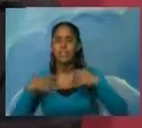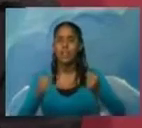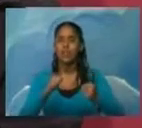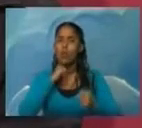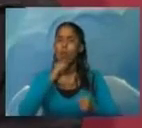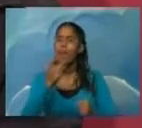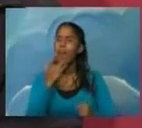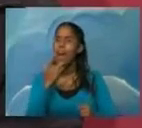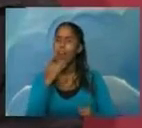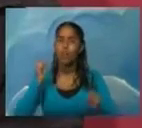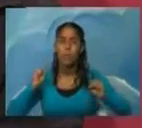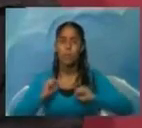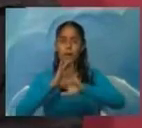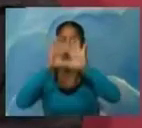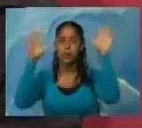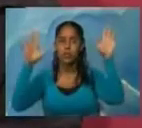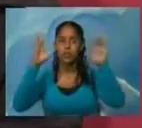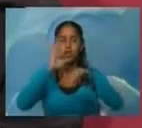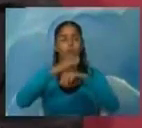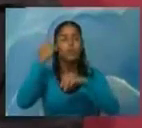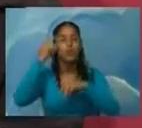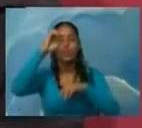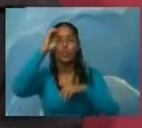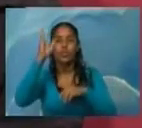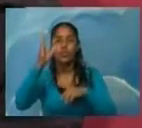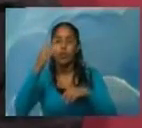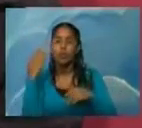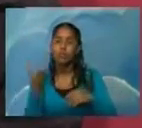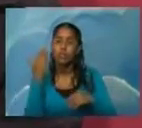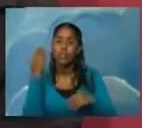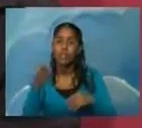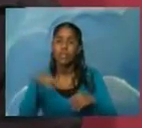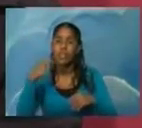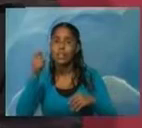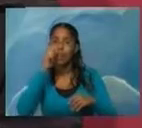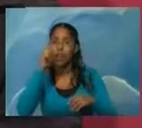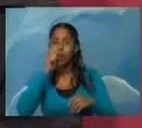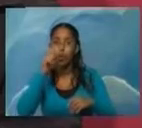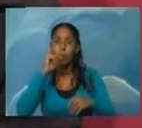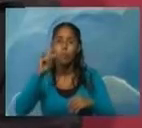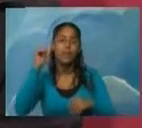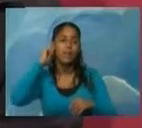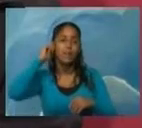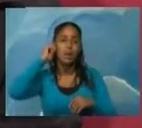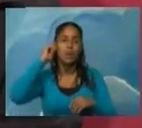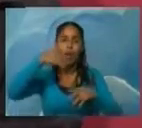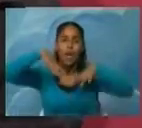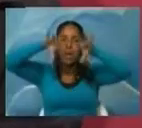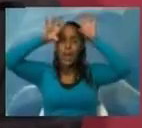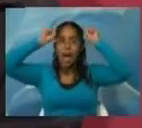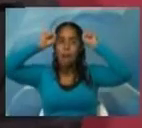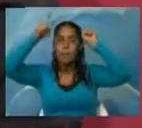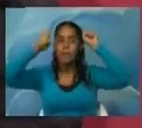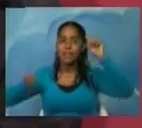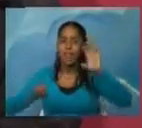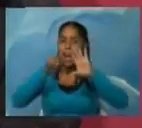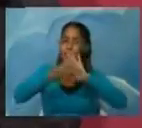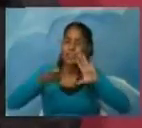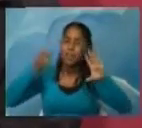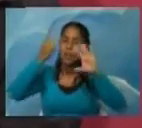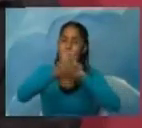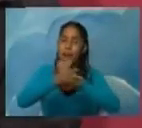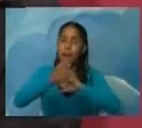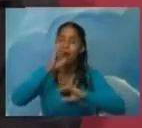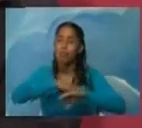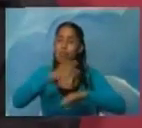algo maravilloso el diezmar, y por eso Dios se interesa en que el hombre y que la mujer aprenda a diezmar, porque